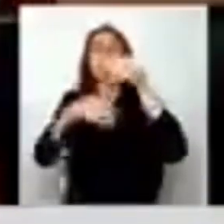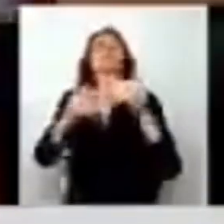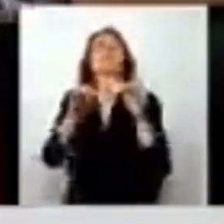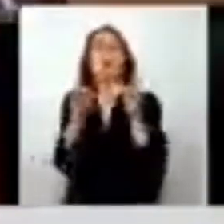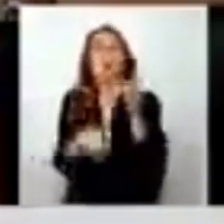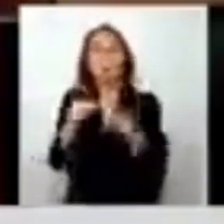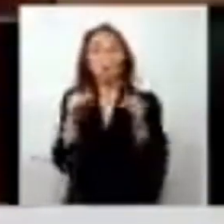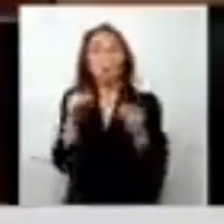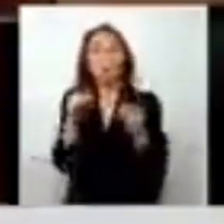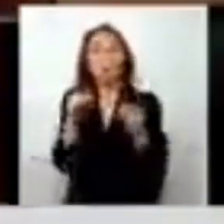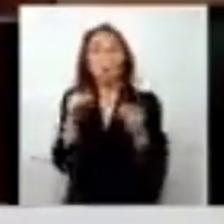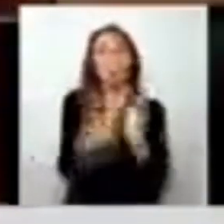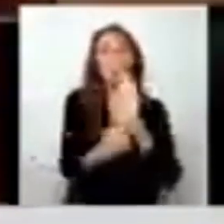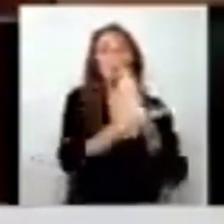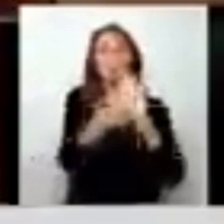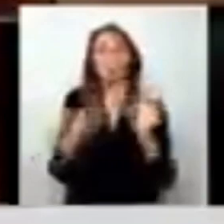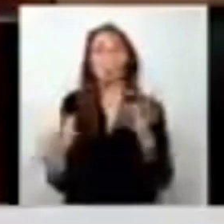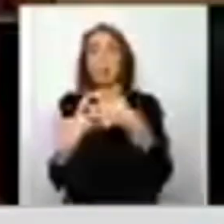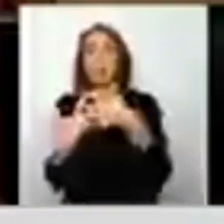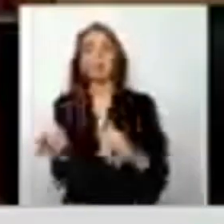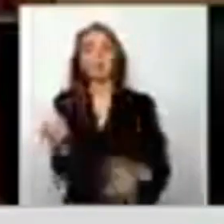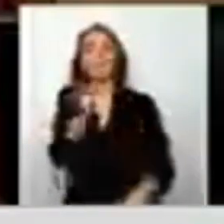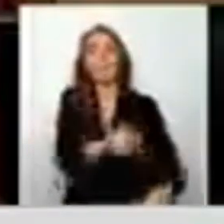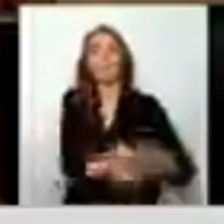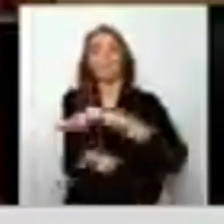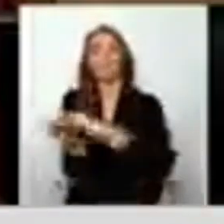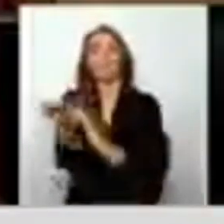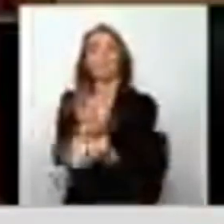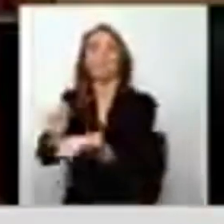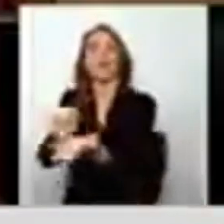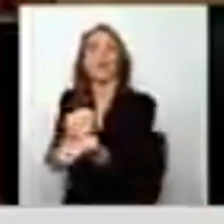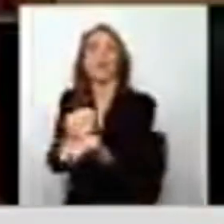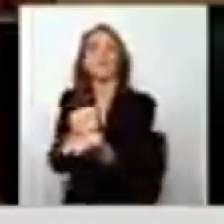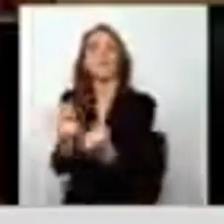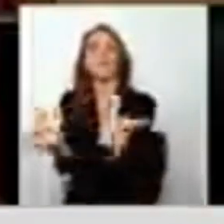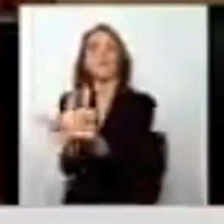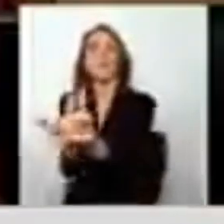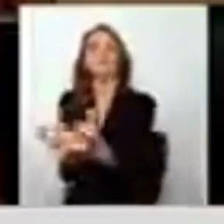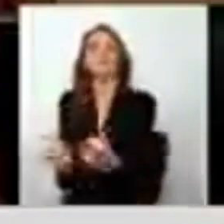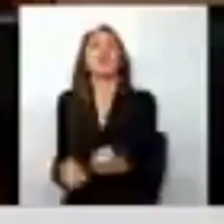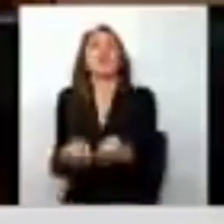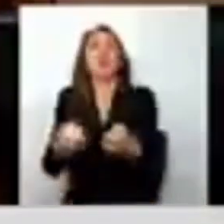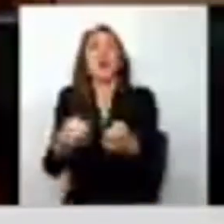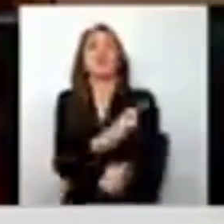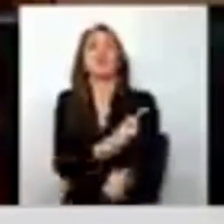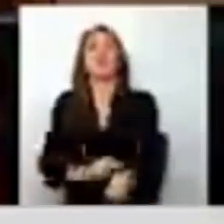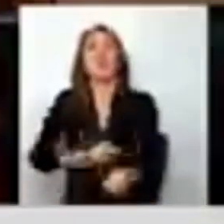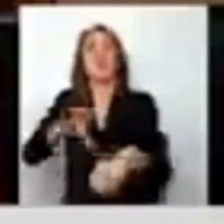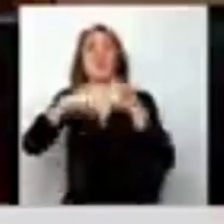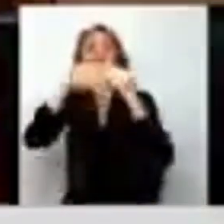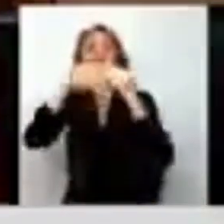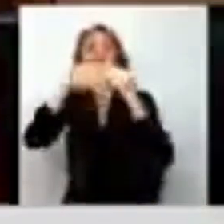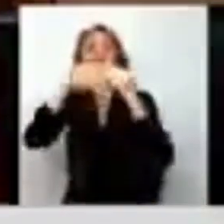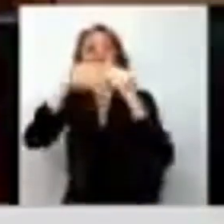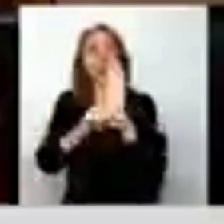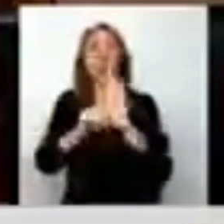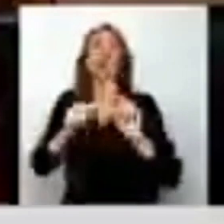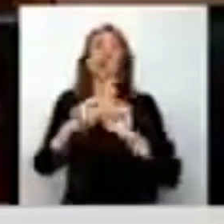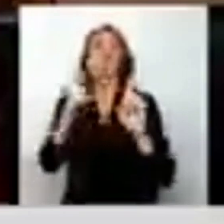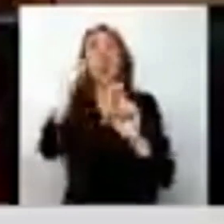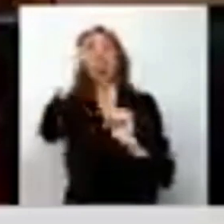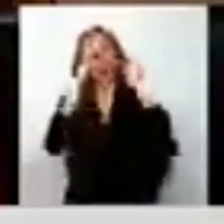No. Vuelve a comisiones porque va a tener indicaciones. Una cosa es que podamos cambiar de